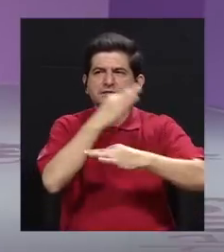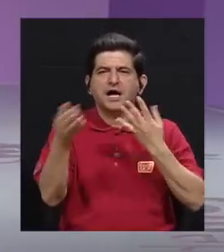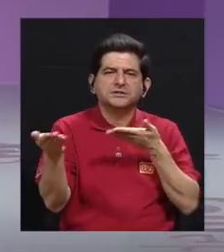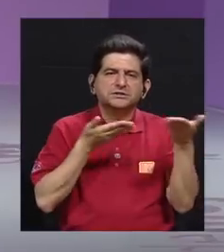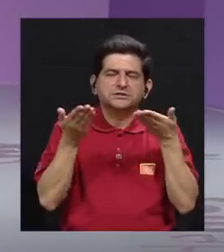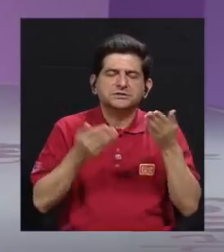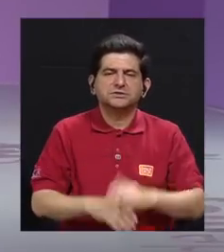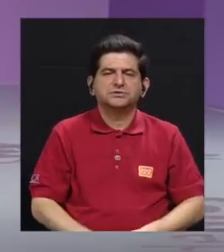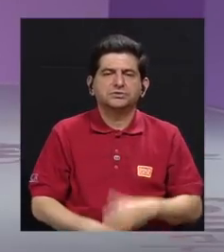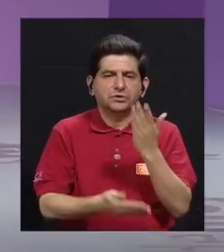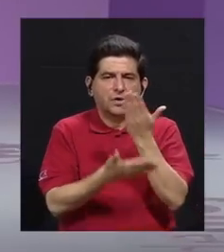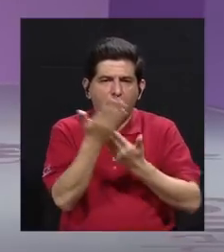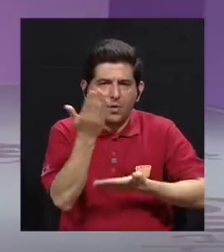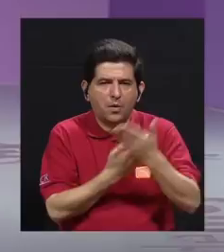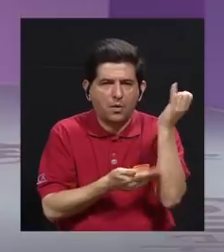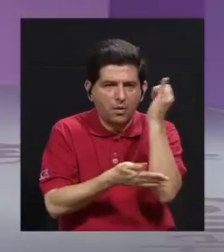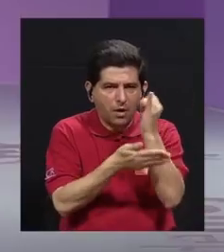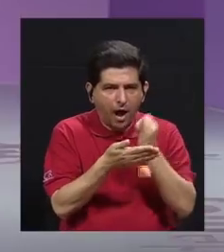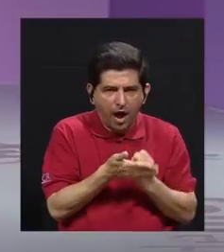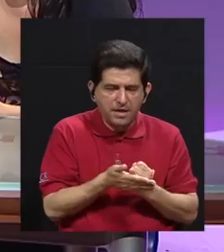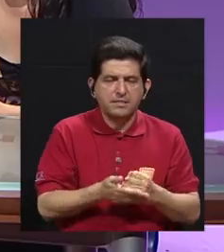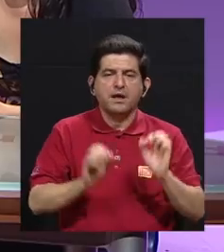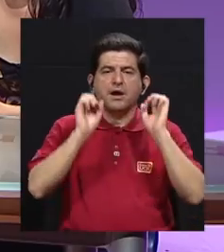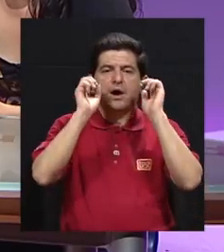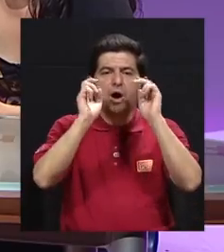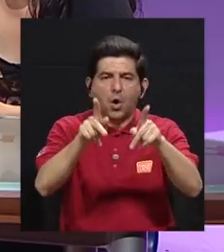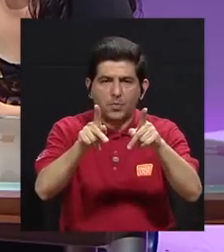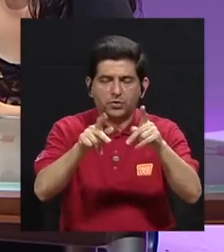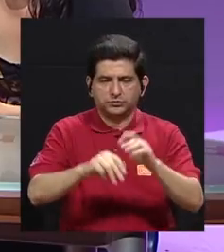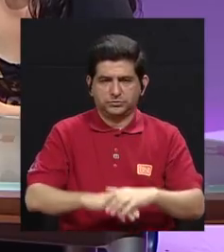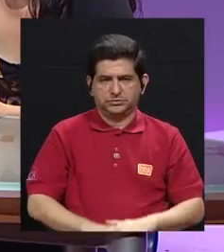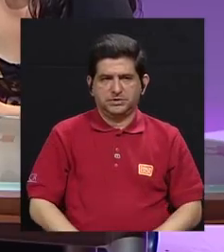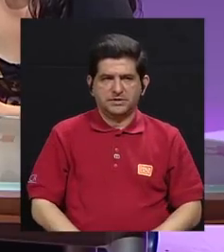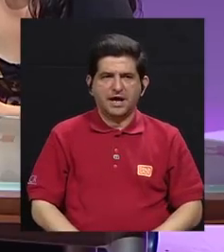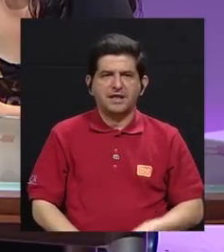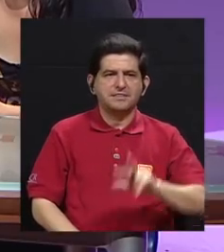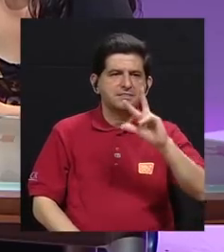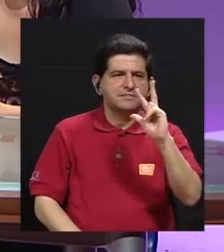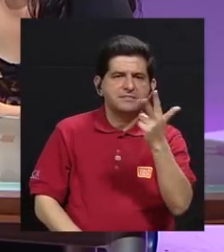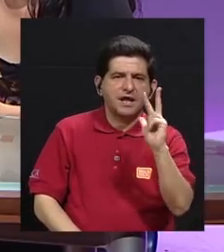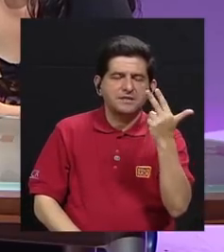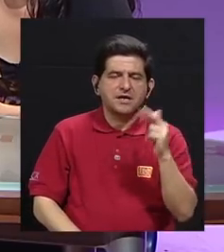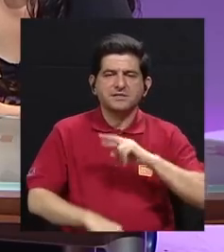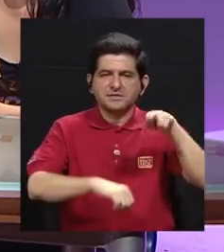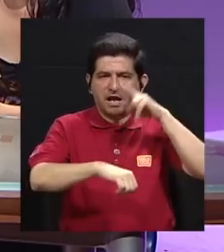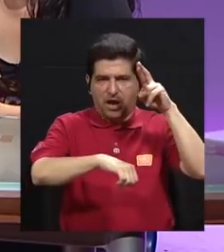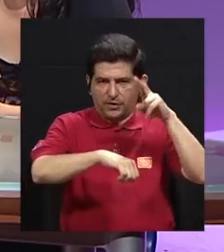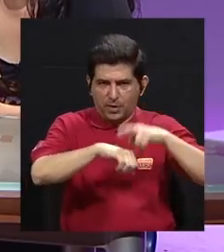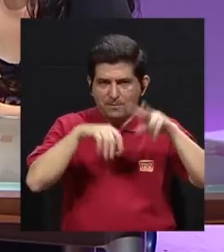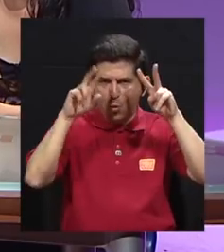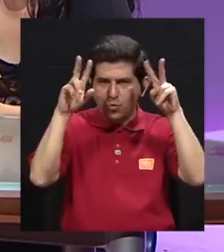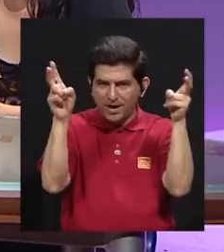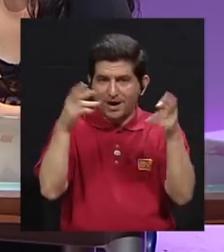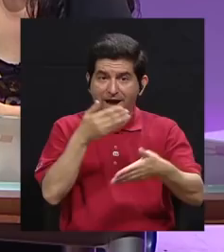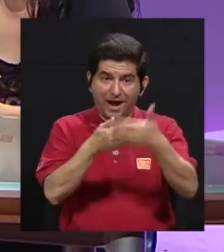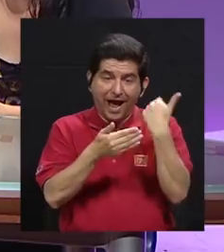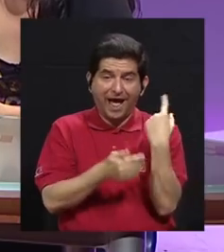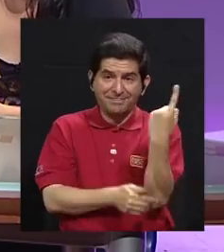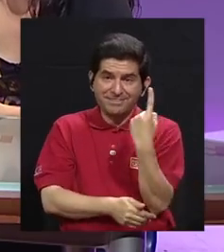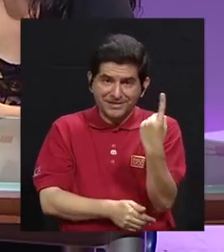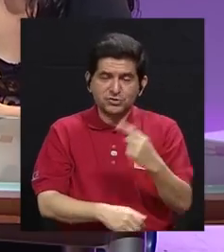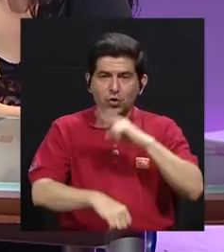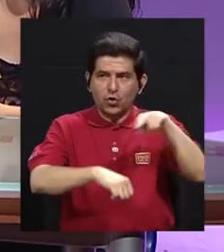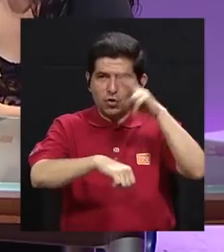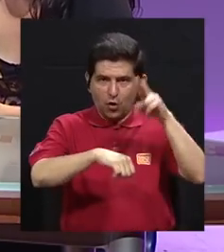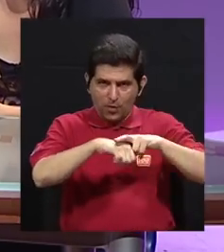y como ciertos servicios y artesanías que han permitido crear una especie de tercera república, porque